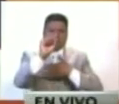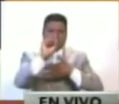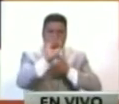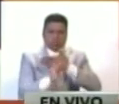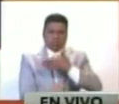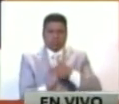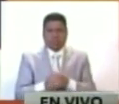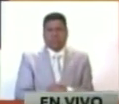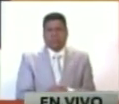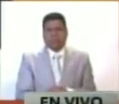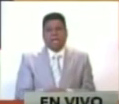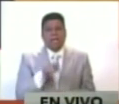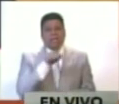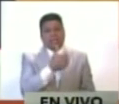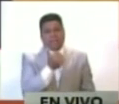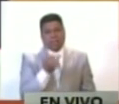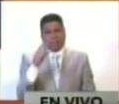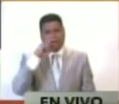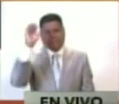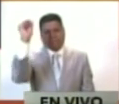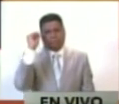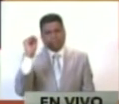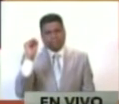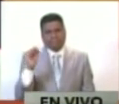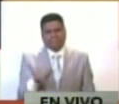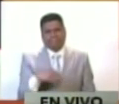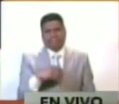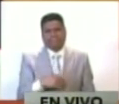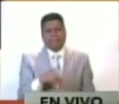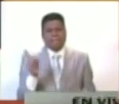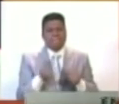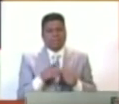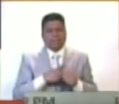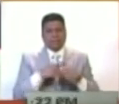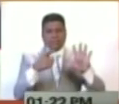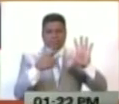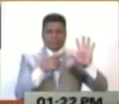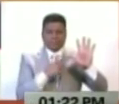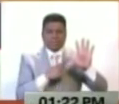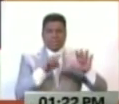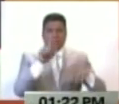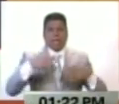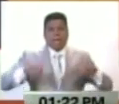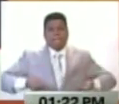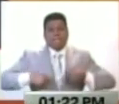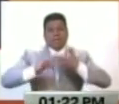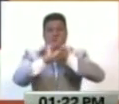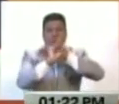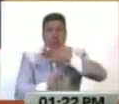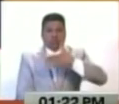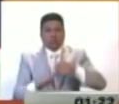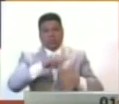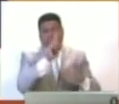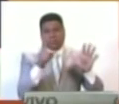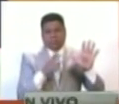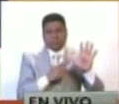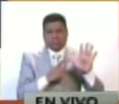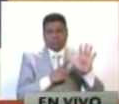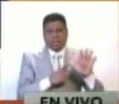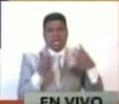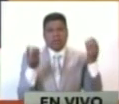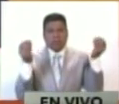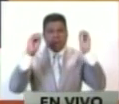a la cabeza. Tenemos la presidencia pro tempore del MERCOSUR, en respeto absoluto a los tratados constitutivos